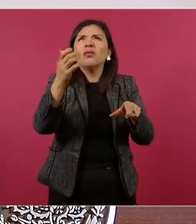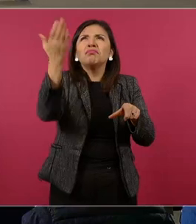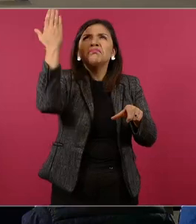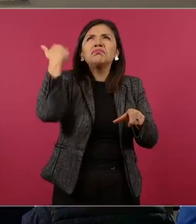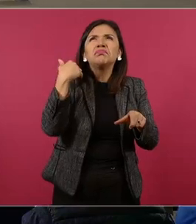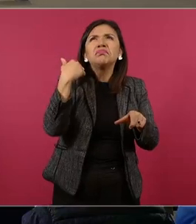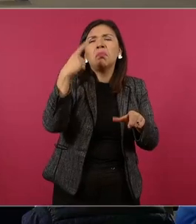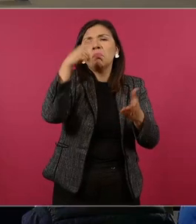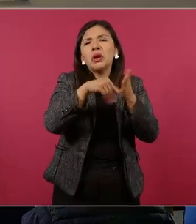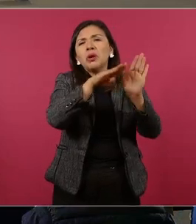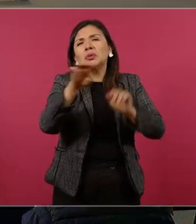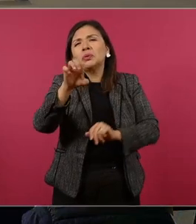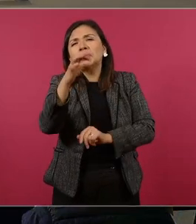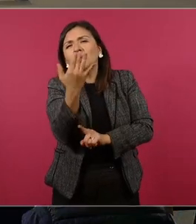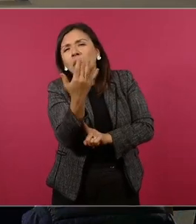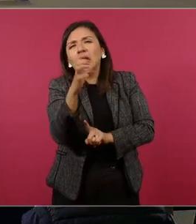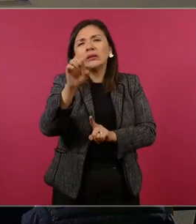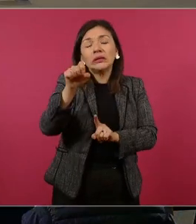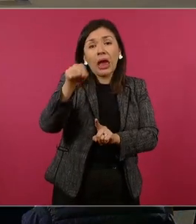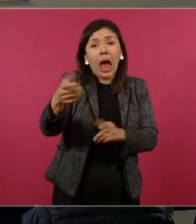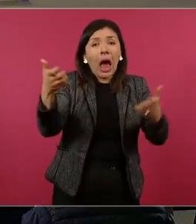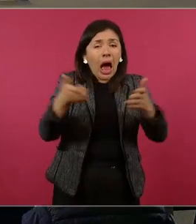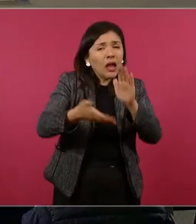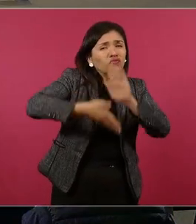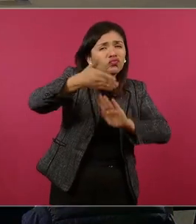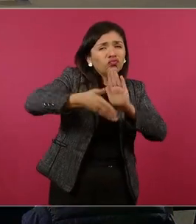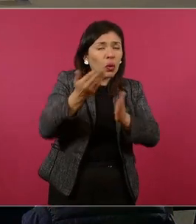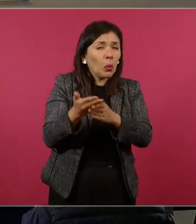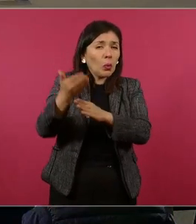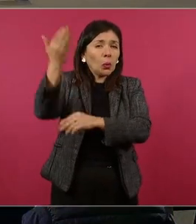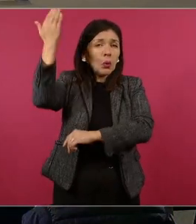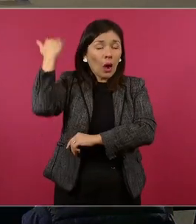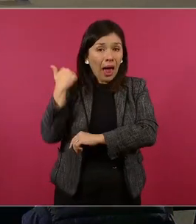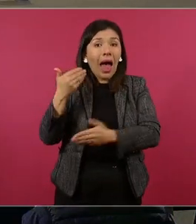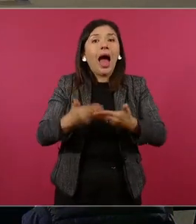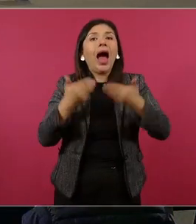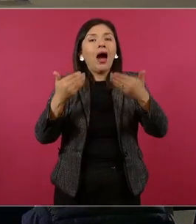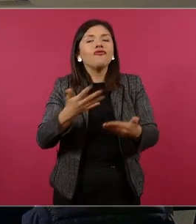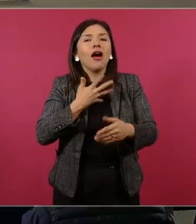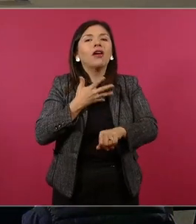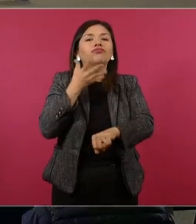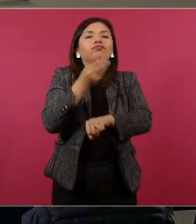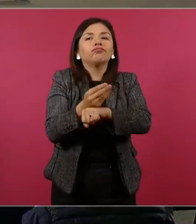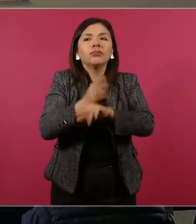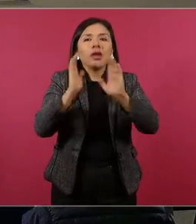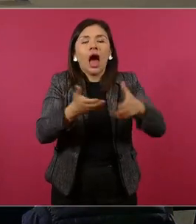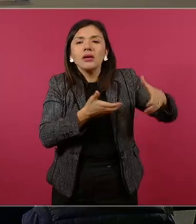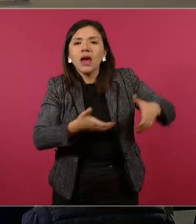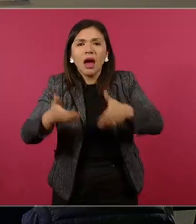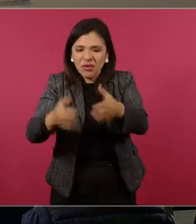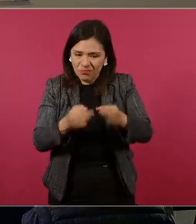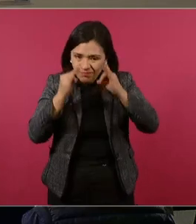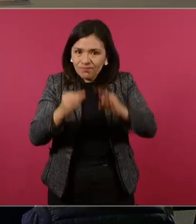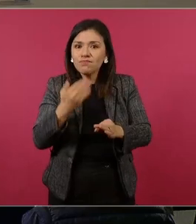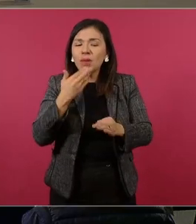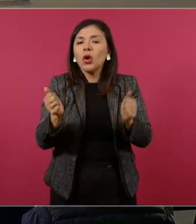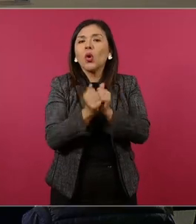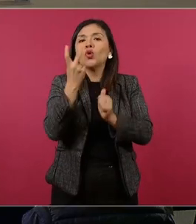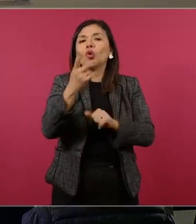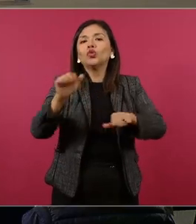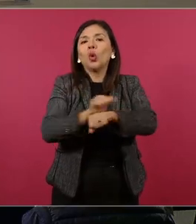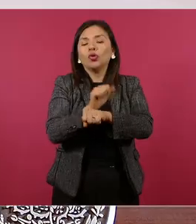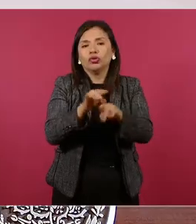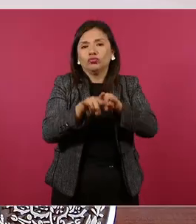eh 50 o 60 se había hecho y ahora ya se cuenta con un camino pavimentado a dos carriles